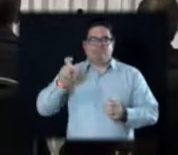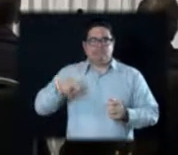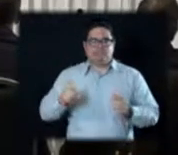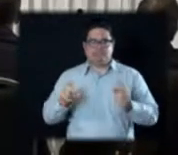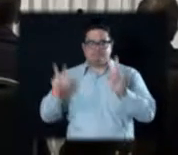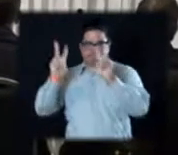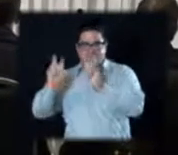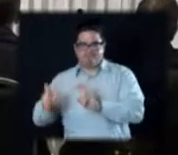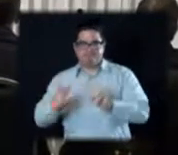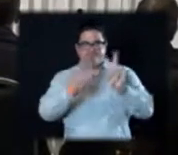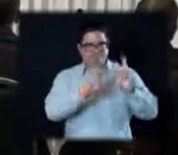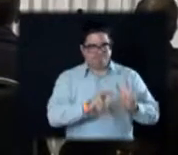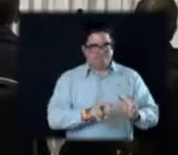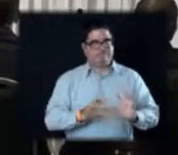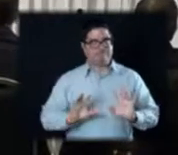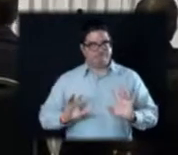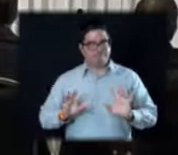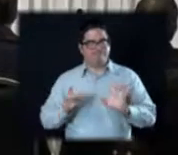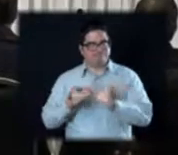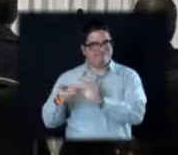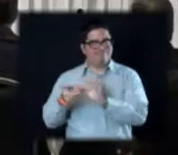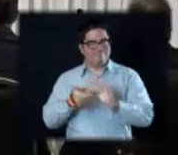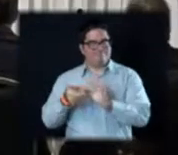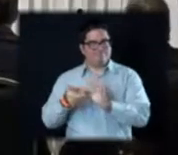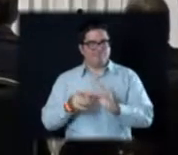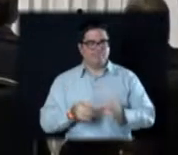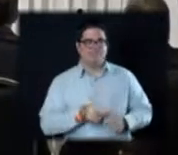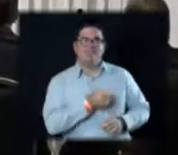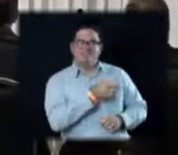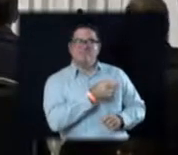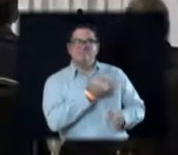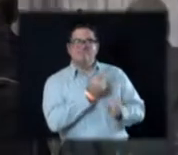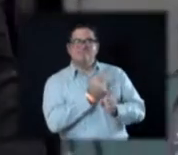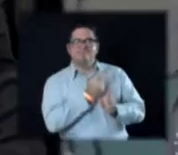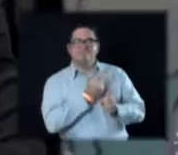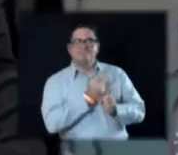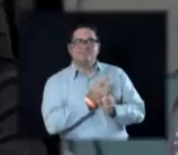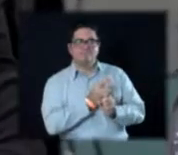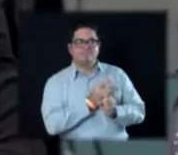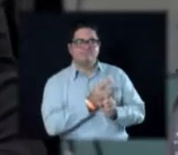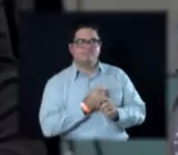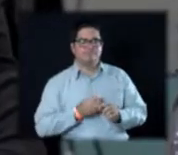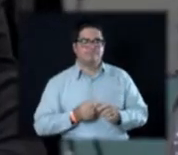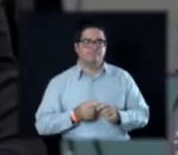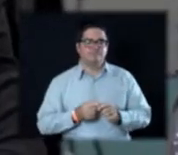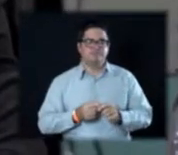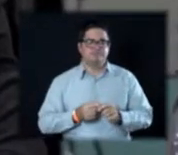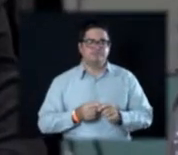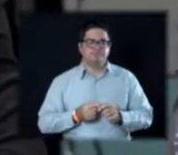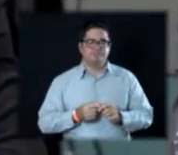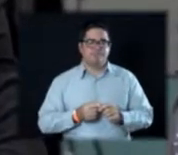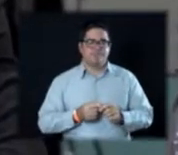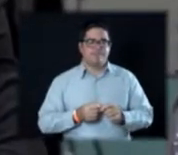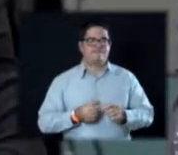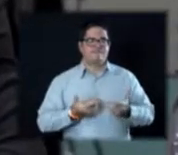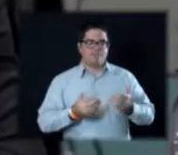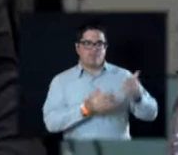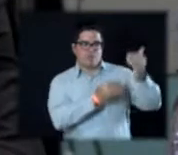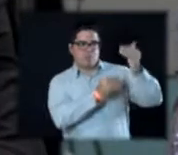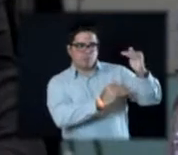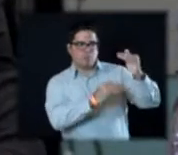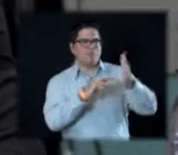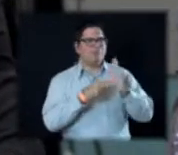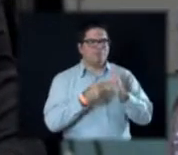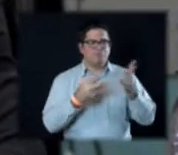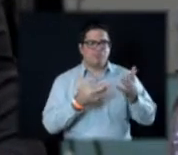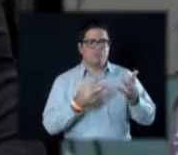relacionado con todo lo demás que estemos trabajando. Estamos de acuerdo, Ana, y vamos a trabajar con la Junta Fiscal para la